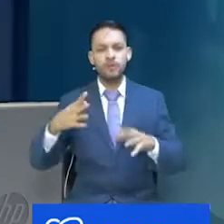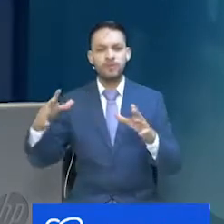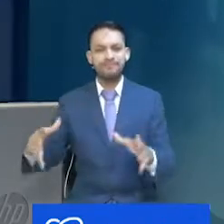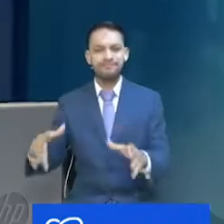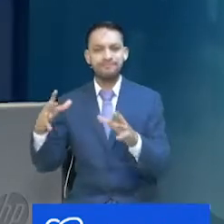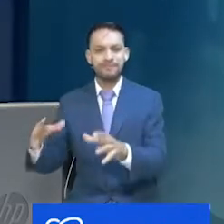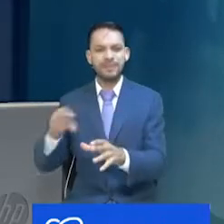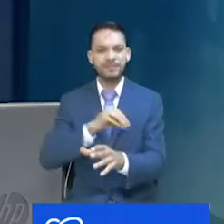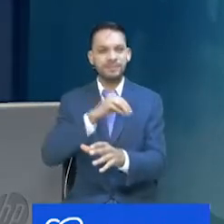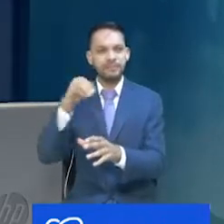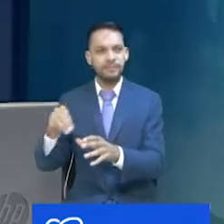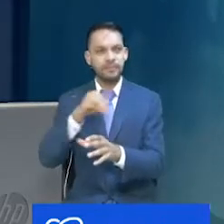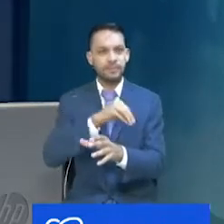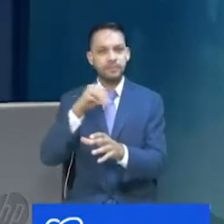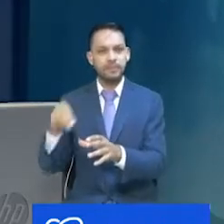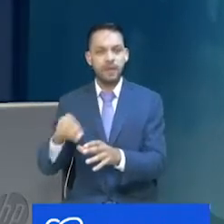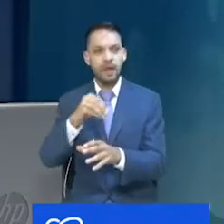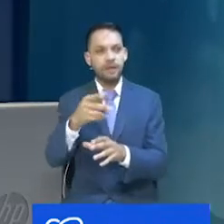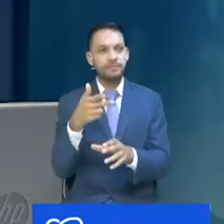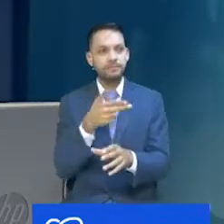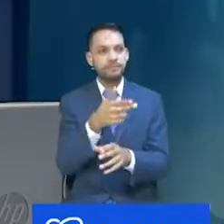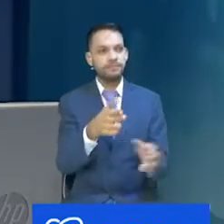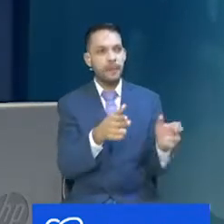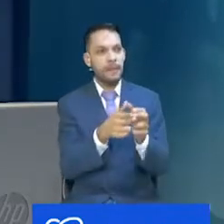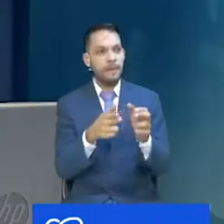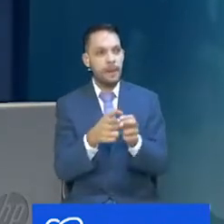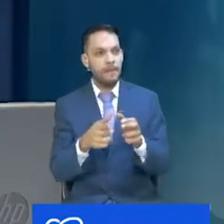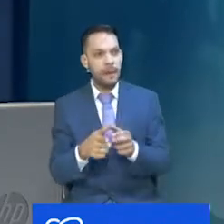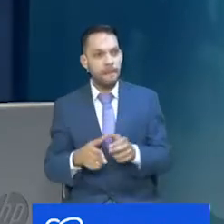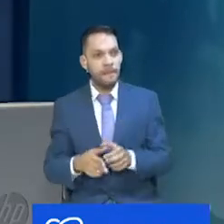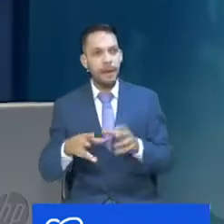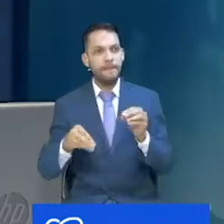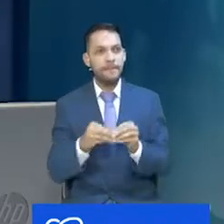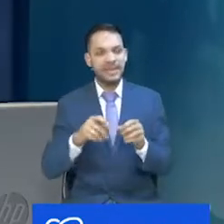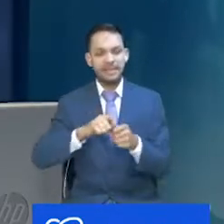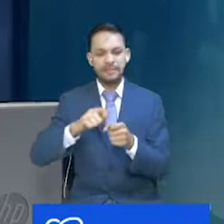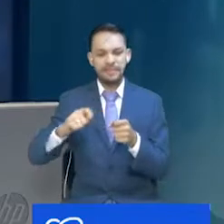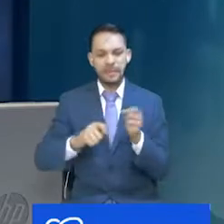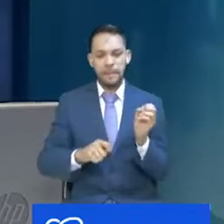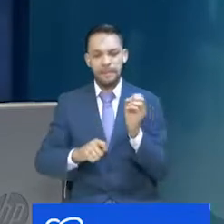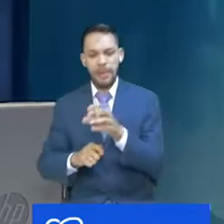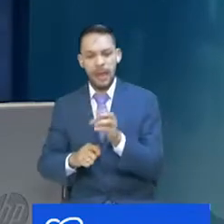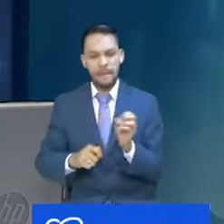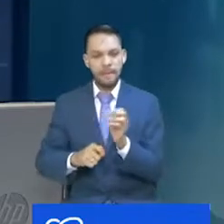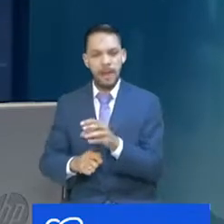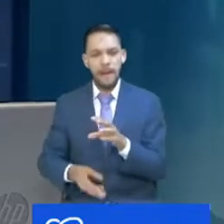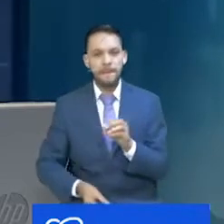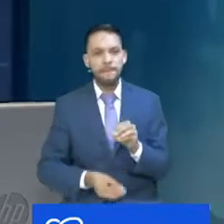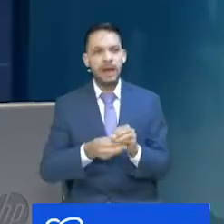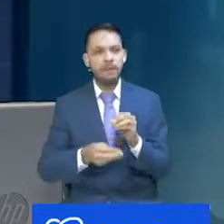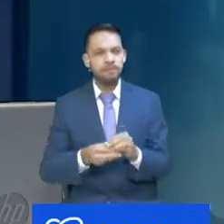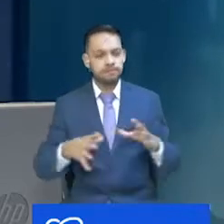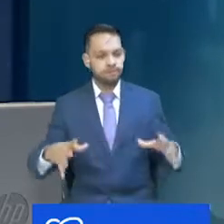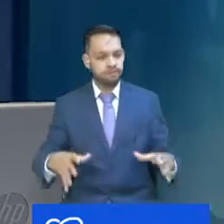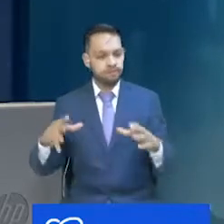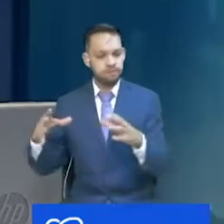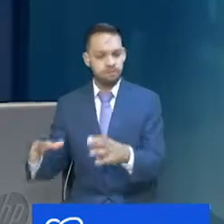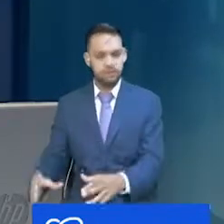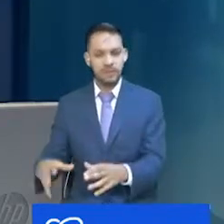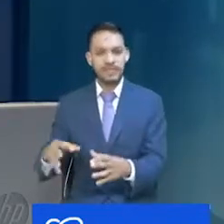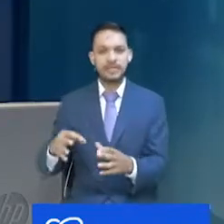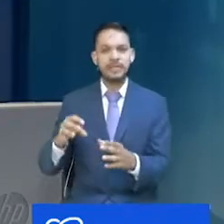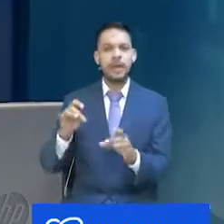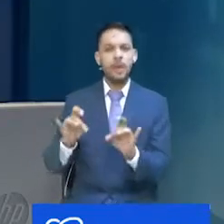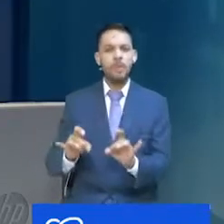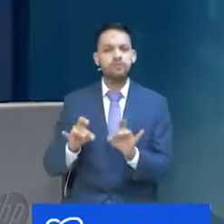encontraban 110 barras de explosivo indugel 61 minas antipersonas 7 granadas de mano una caneca con 25 kilos de anfo